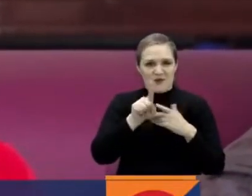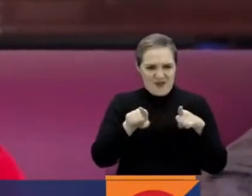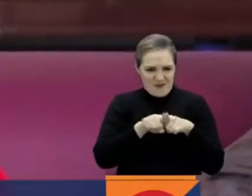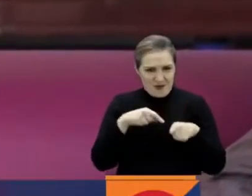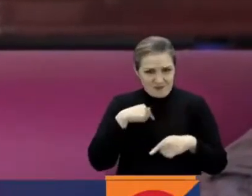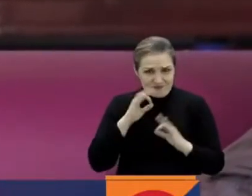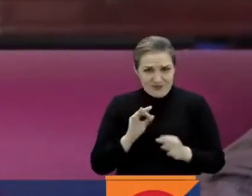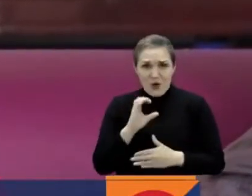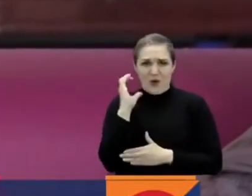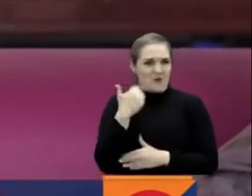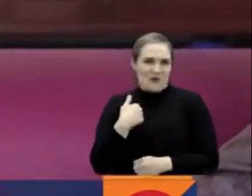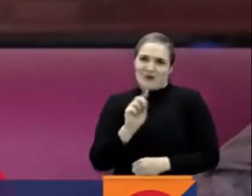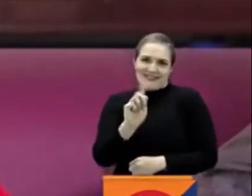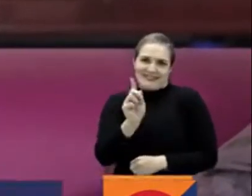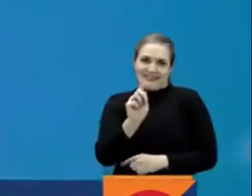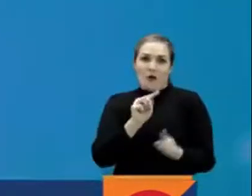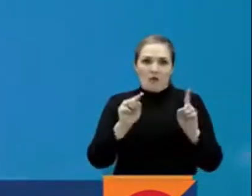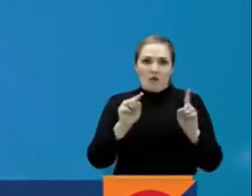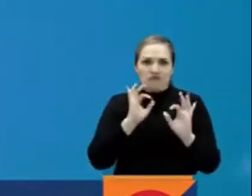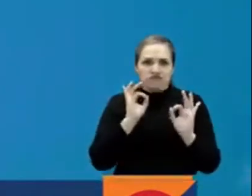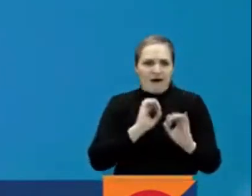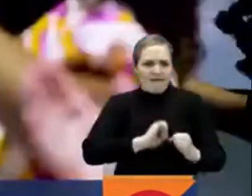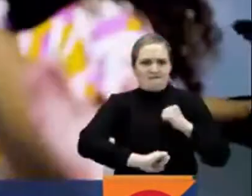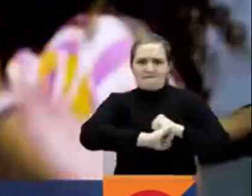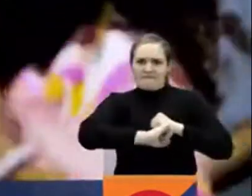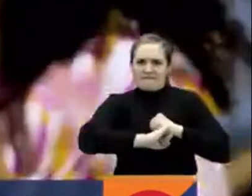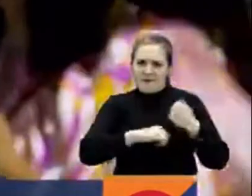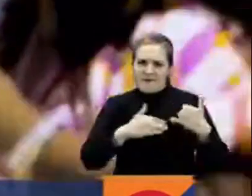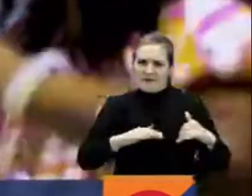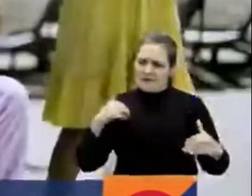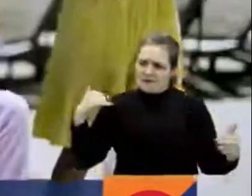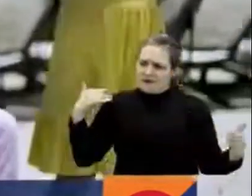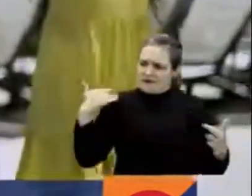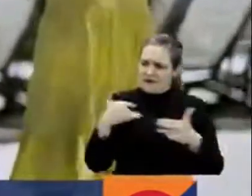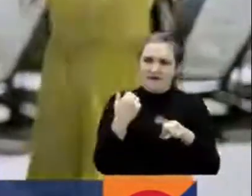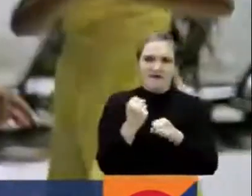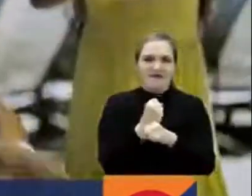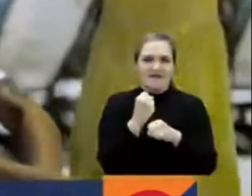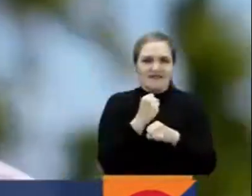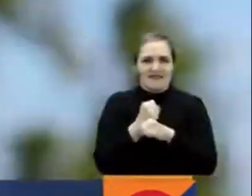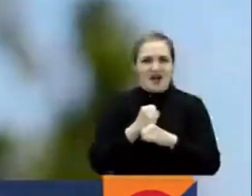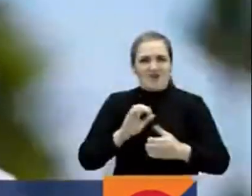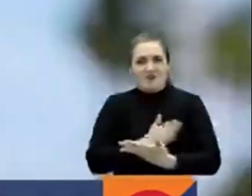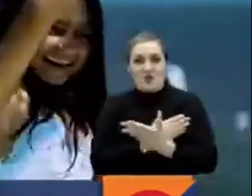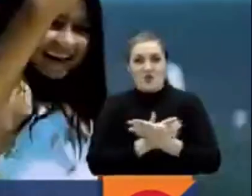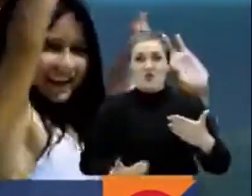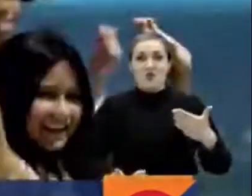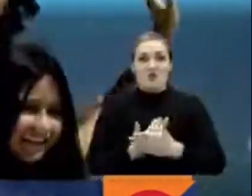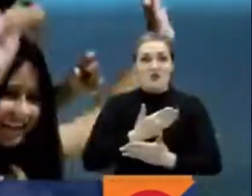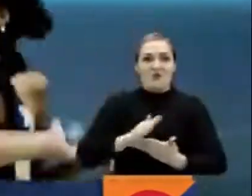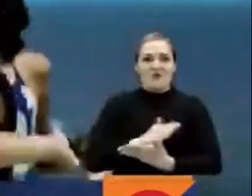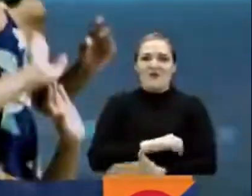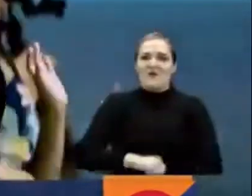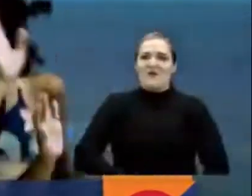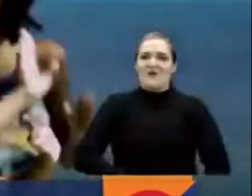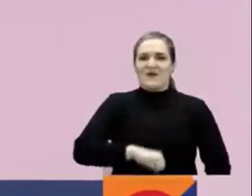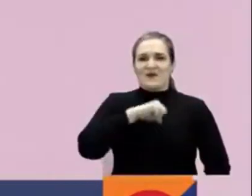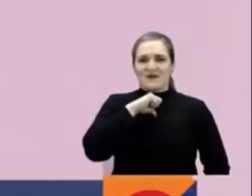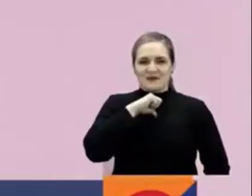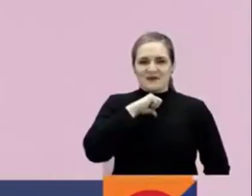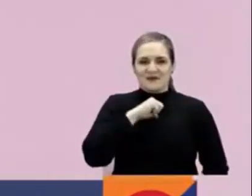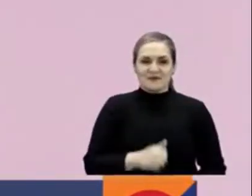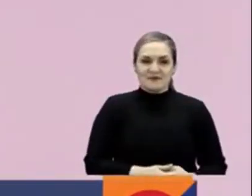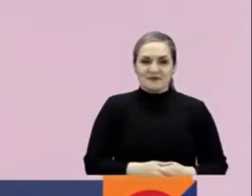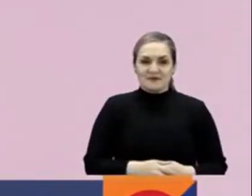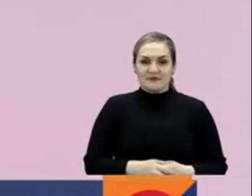¿me entiendes? Y eso es muy importante. Después de tantos años de trabajo, en su nueva producción tienen un motivo de orgullo adicional.